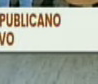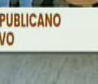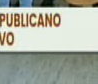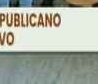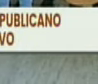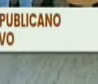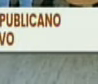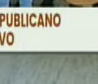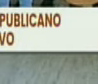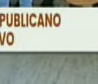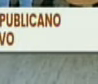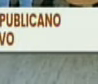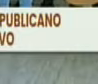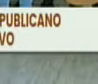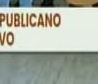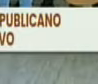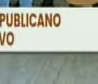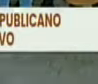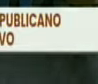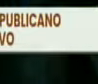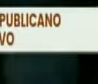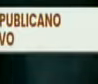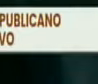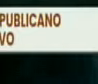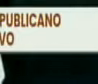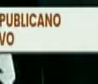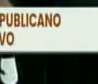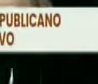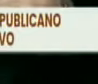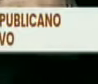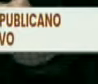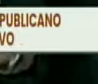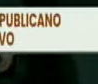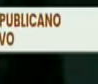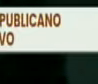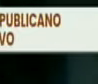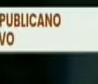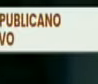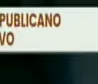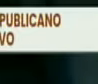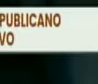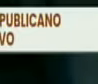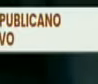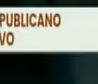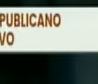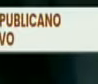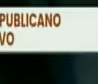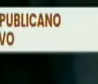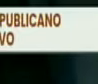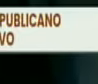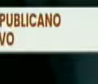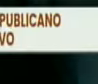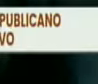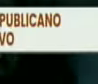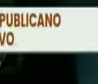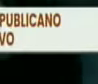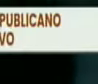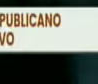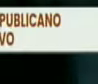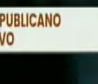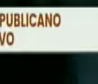permitimos en este momento que muchas intenciones quieren arrebatarle lo que es de